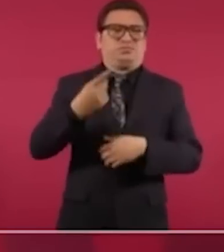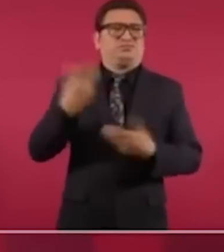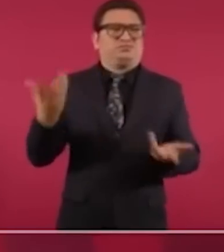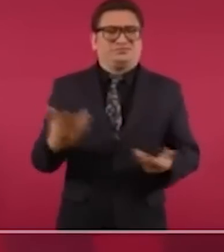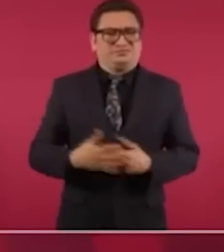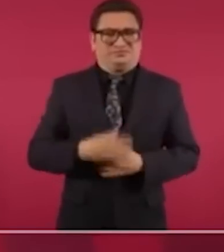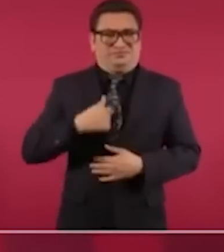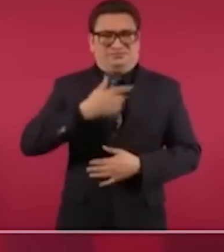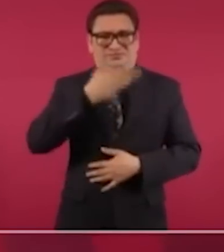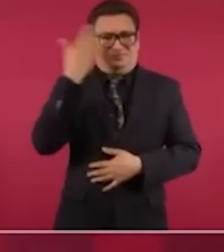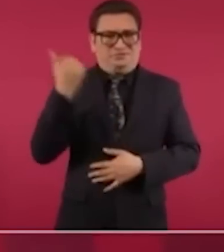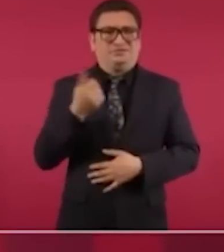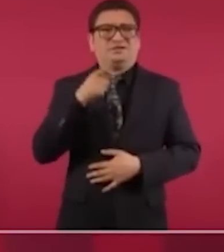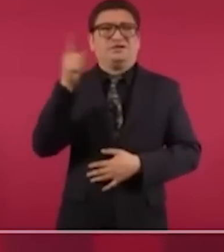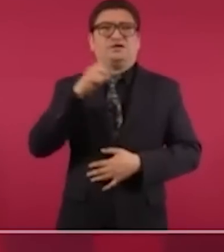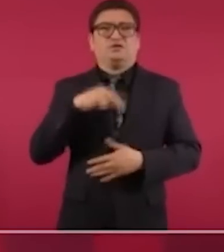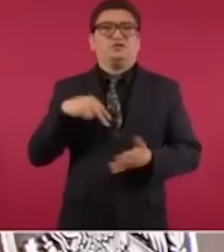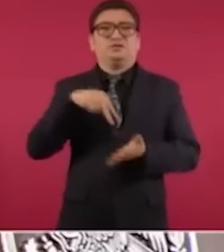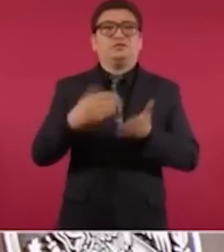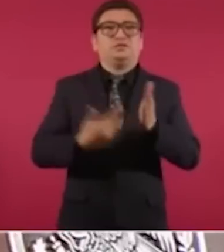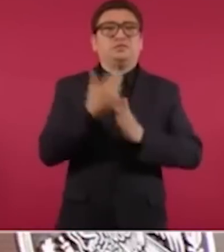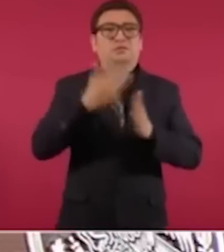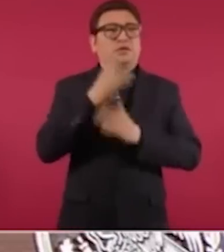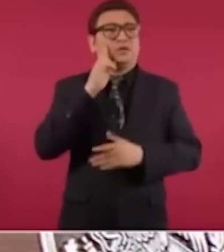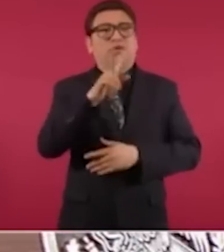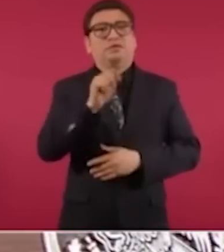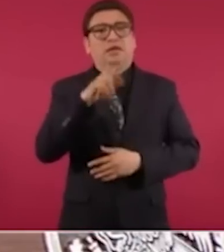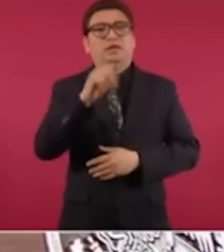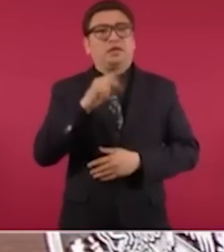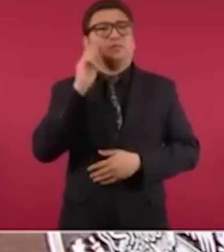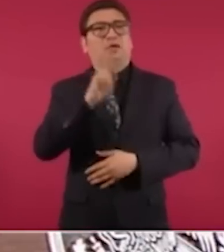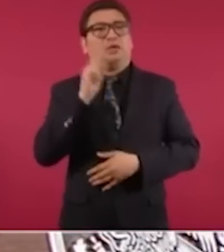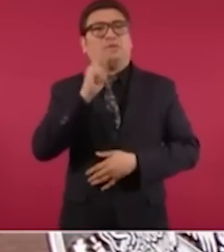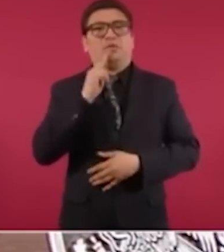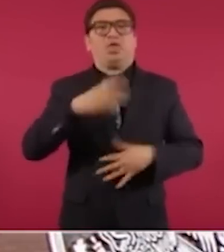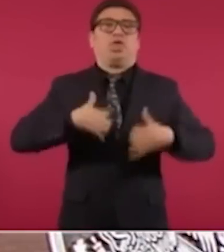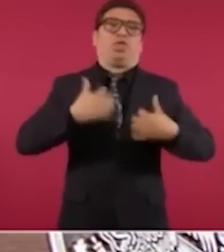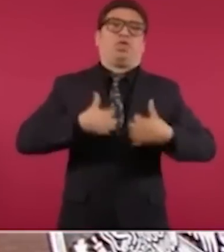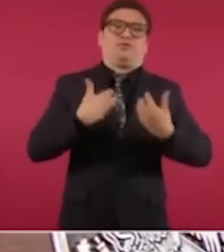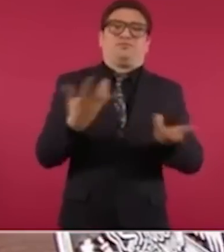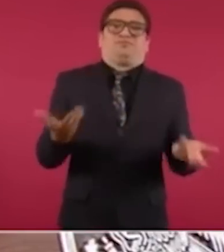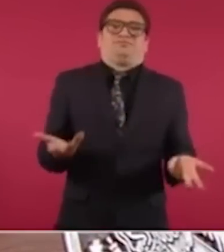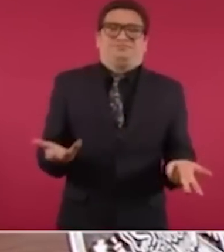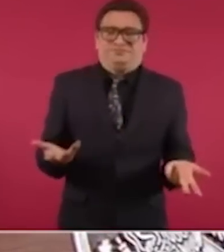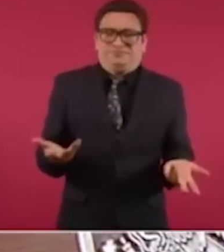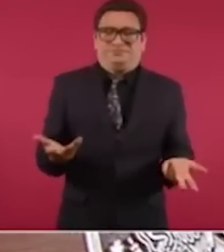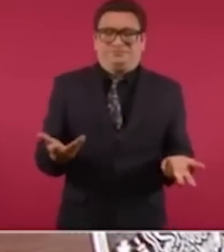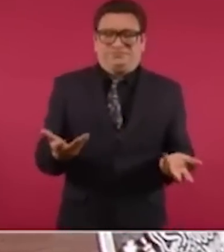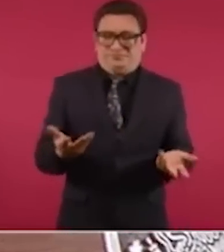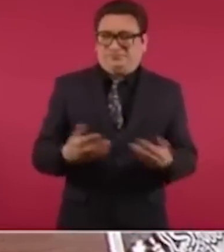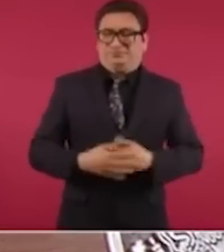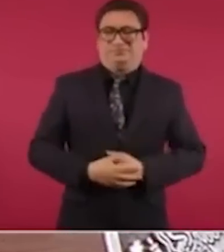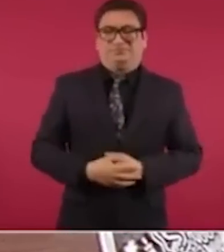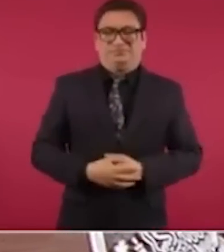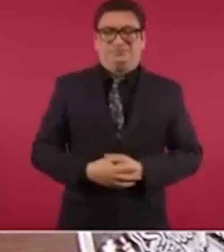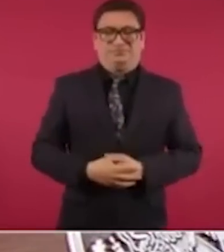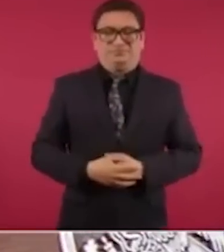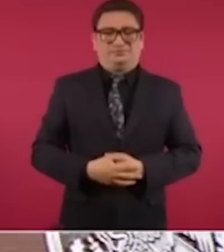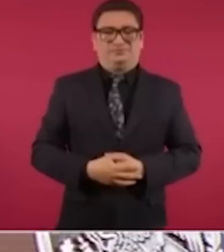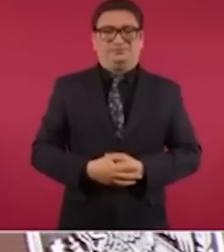este viendo la mañanera este es una especie de